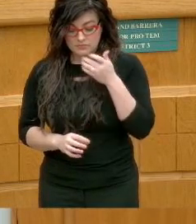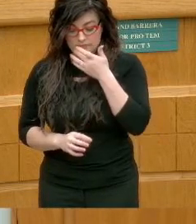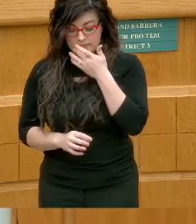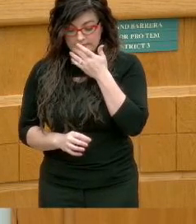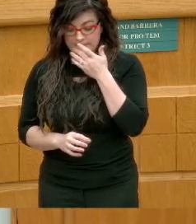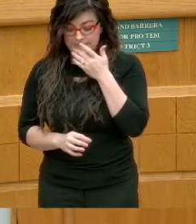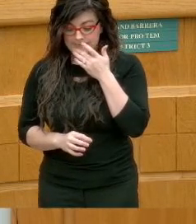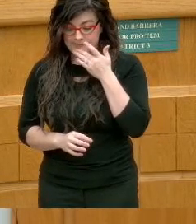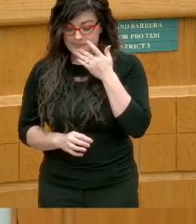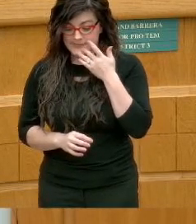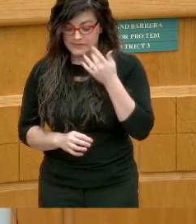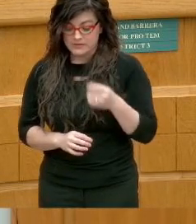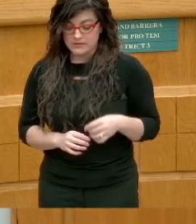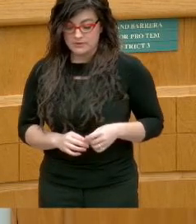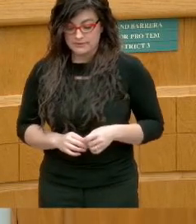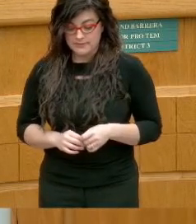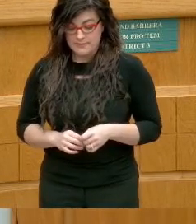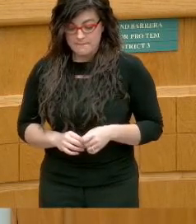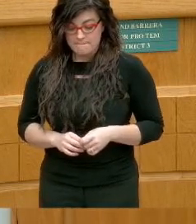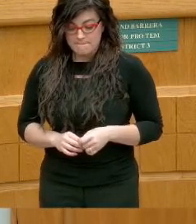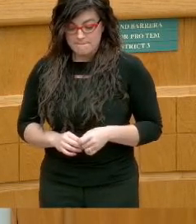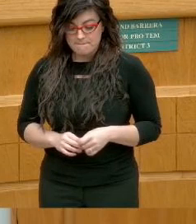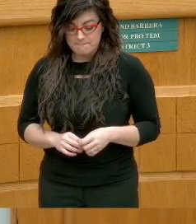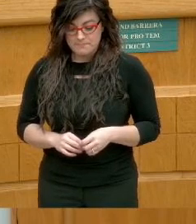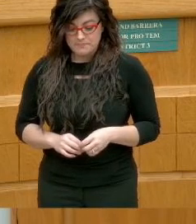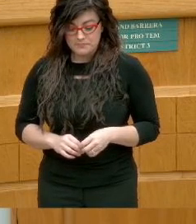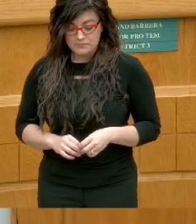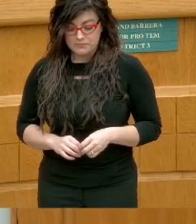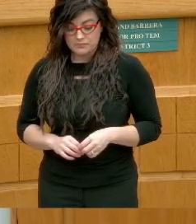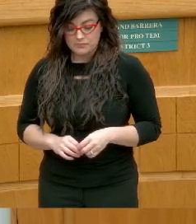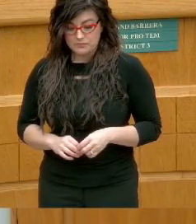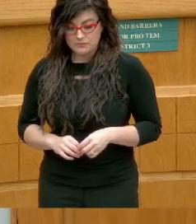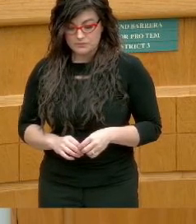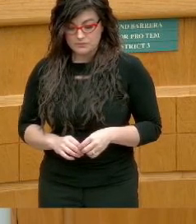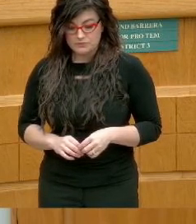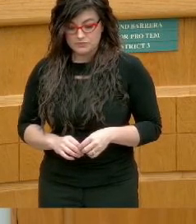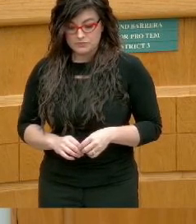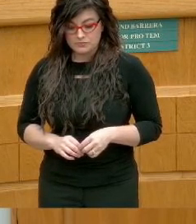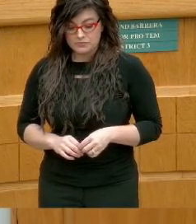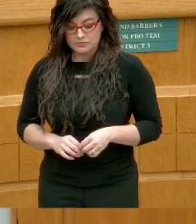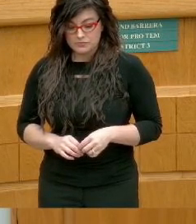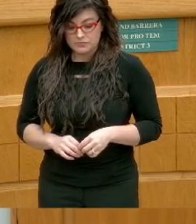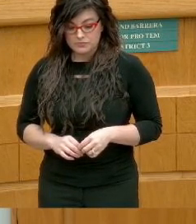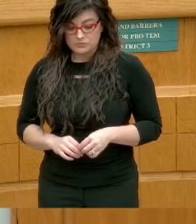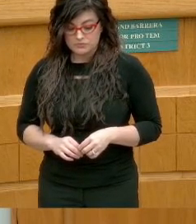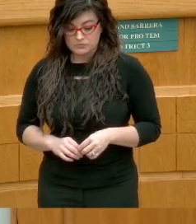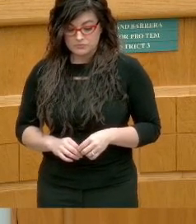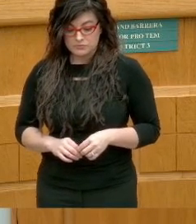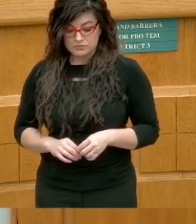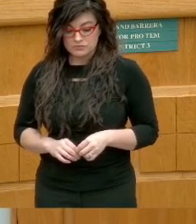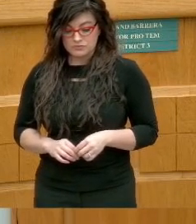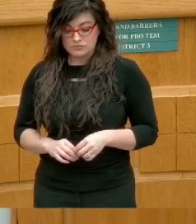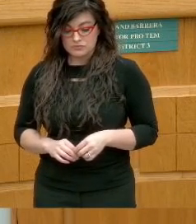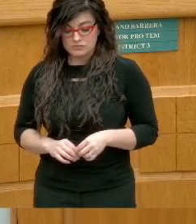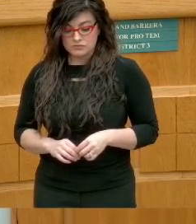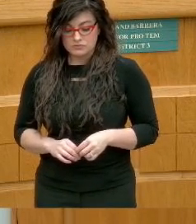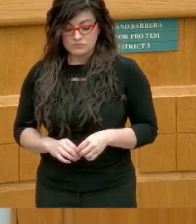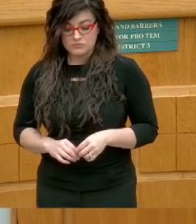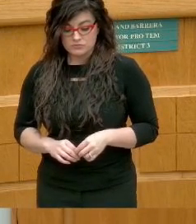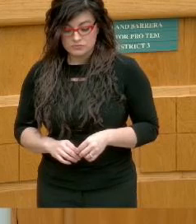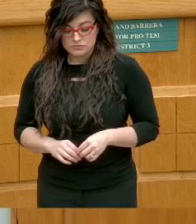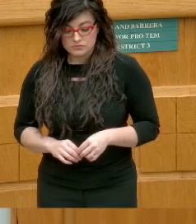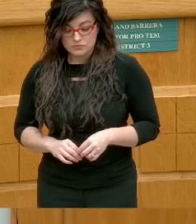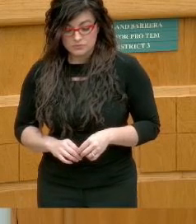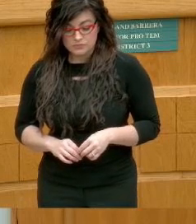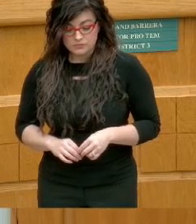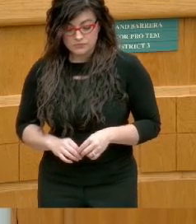cabo 2,288 pruebas entre hospitales y el Distrito de Salud Pública. De los 99 casos, 84 son residentes de la ciudad de Corpus